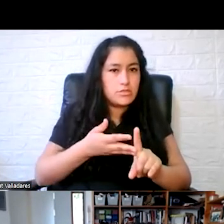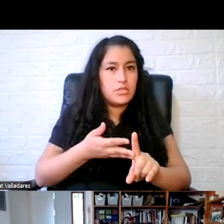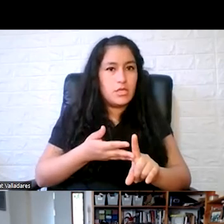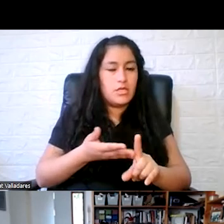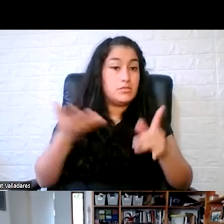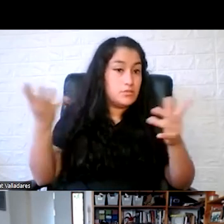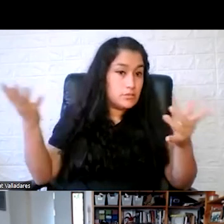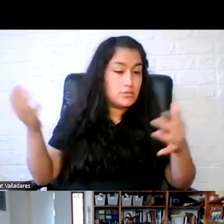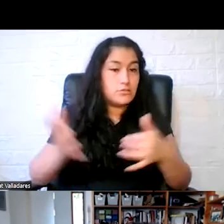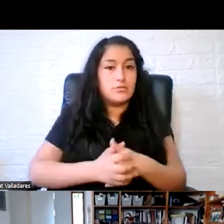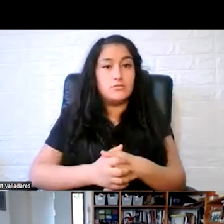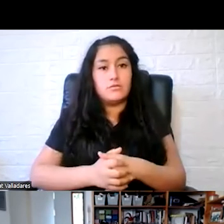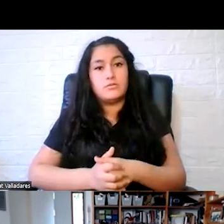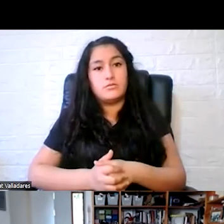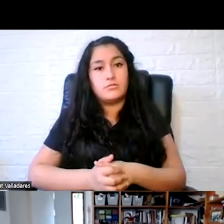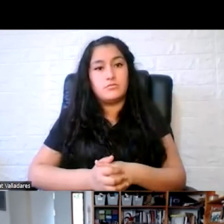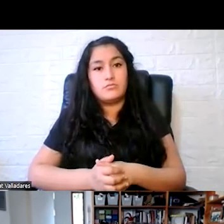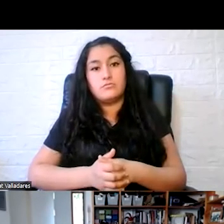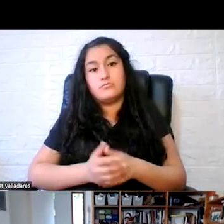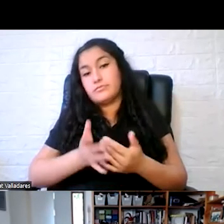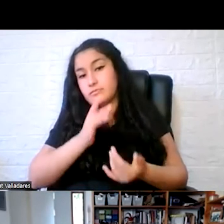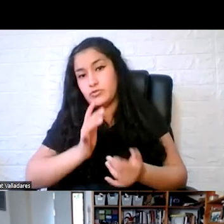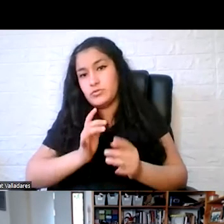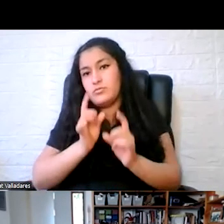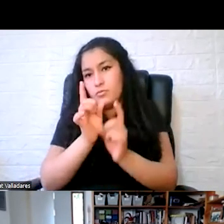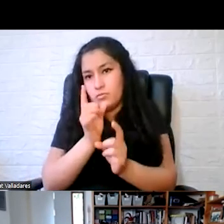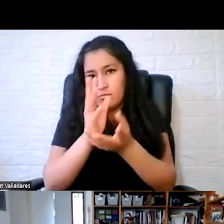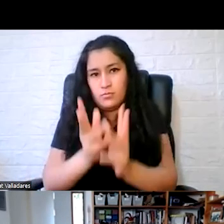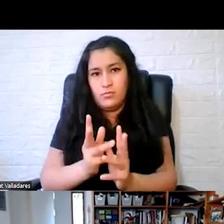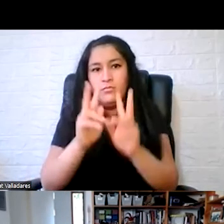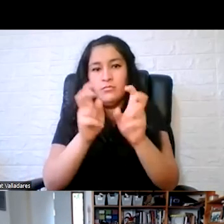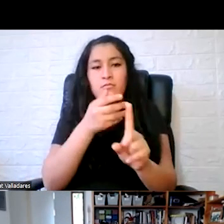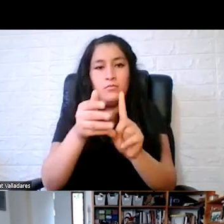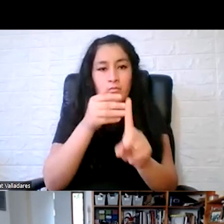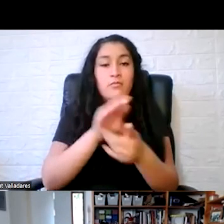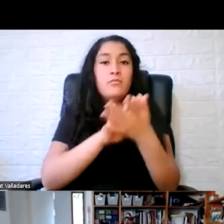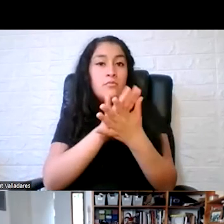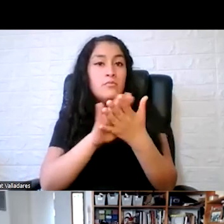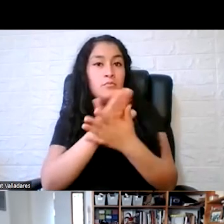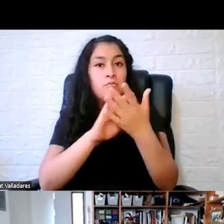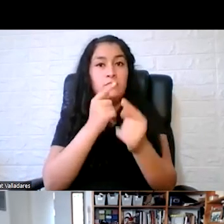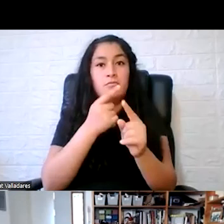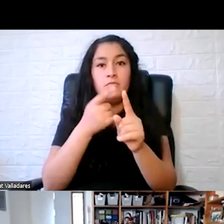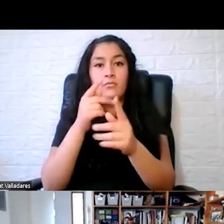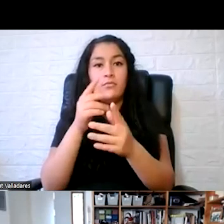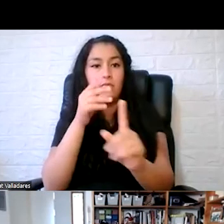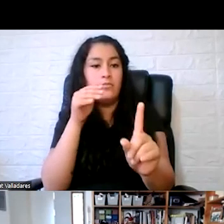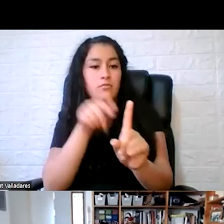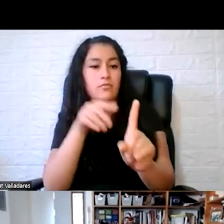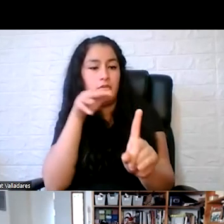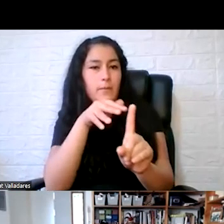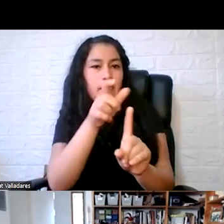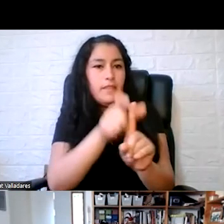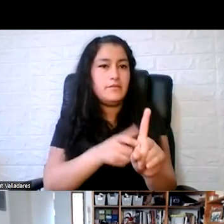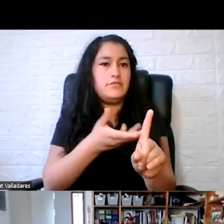oposición, por mencionar una de las formas de violencia. En otros territorios, por ejemplo, encontramos una intimidación que tiene que ver